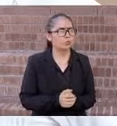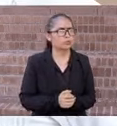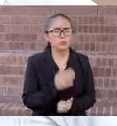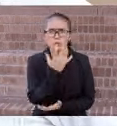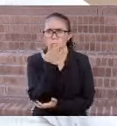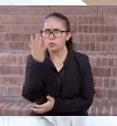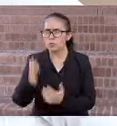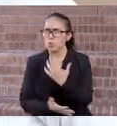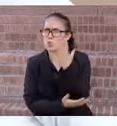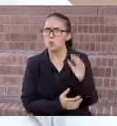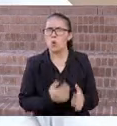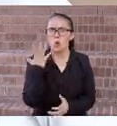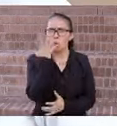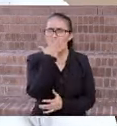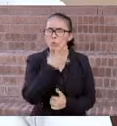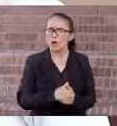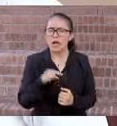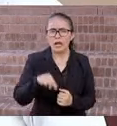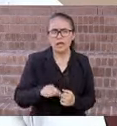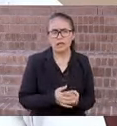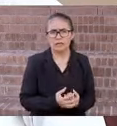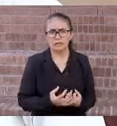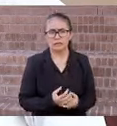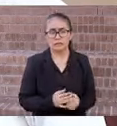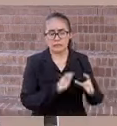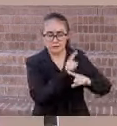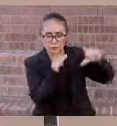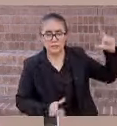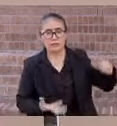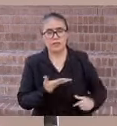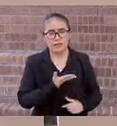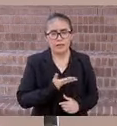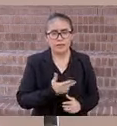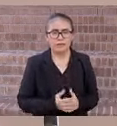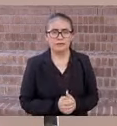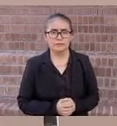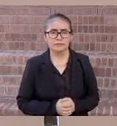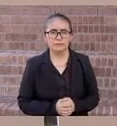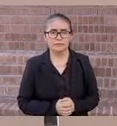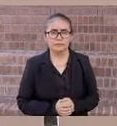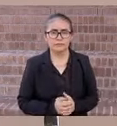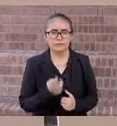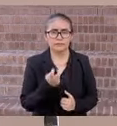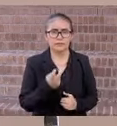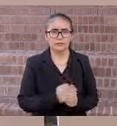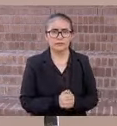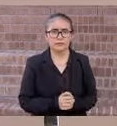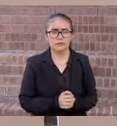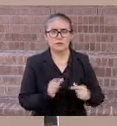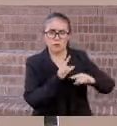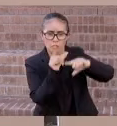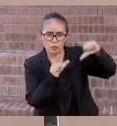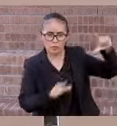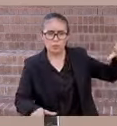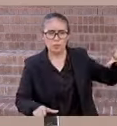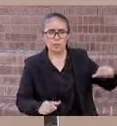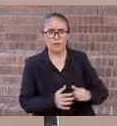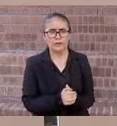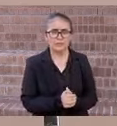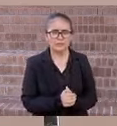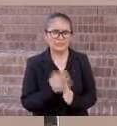que tiene nuestro país este es un país excepcional